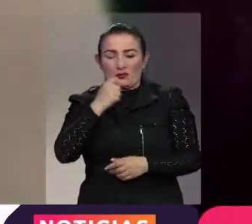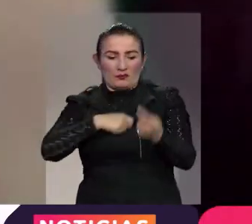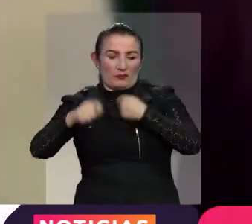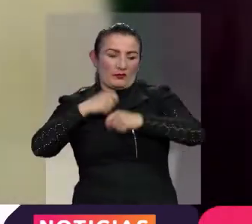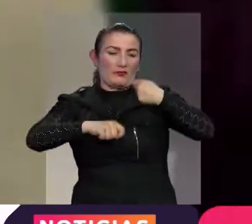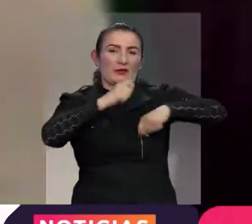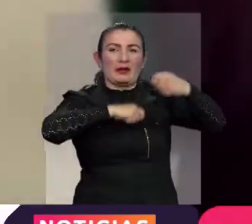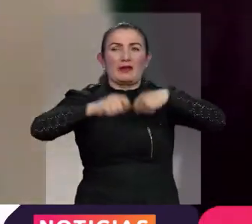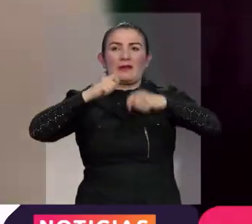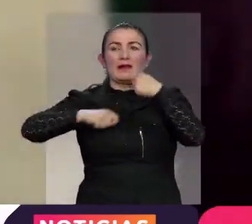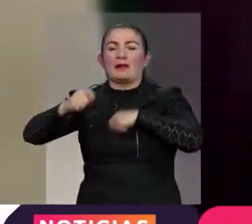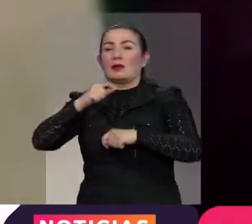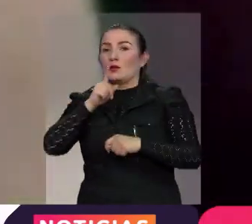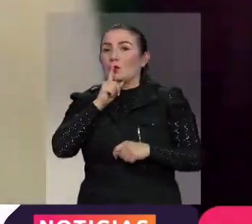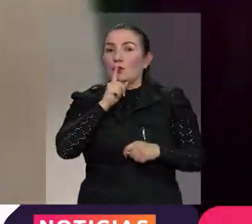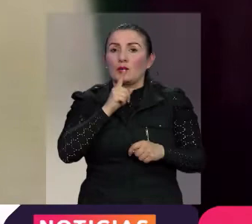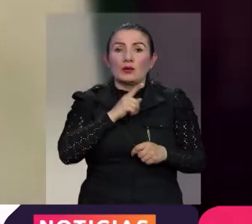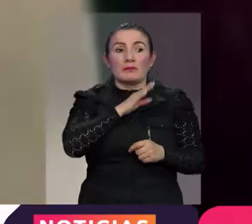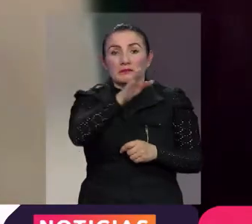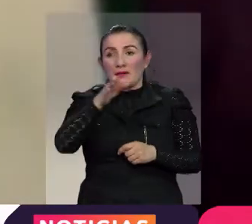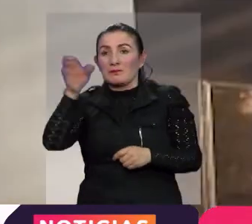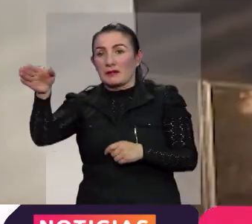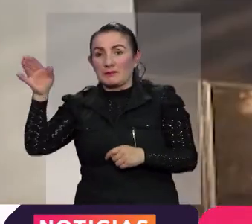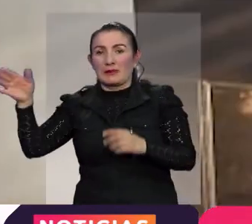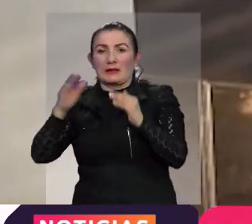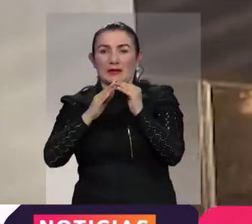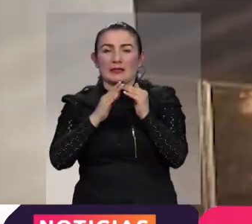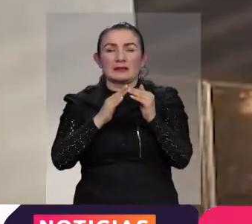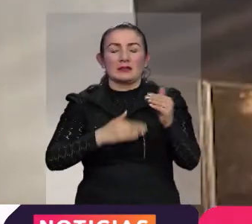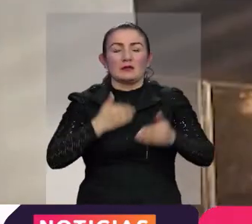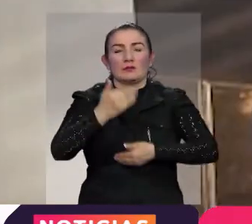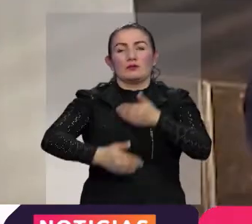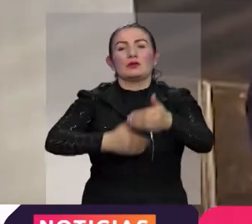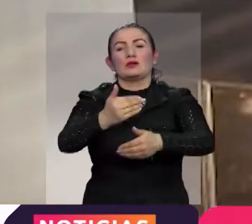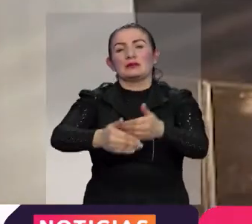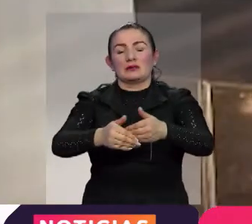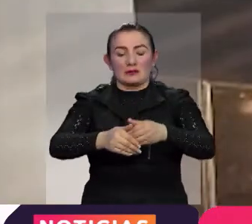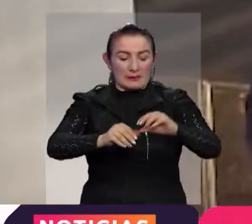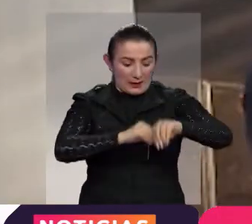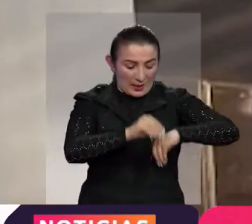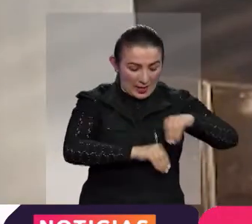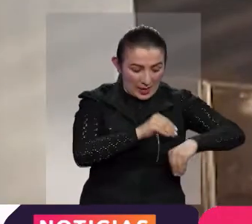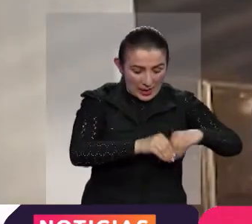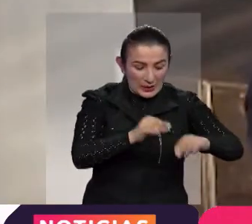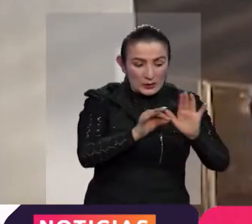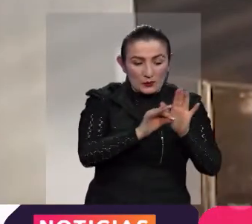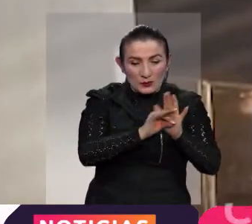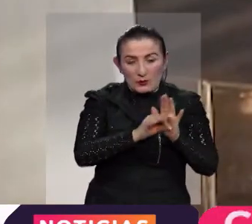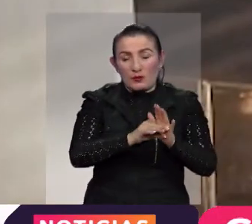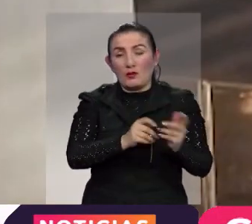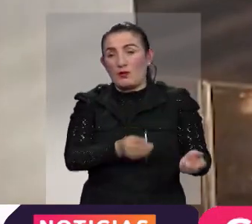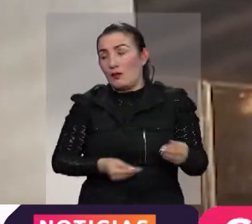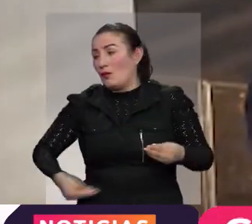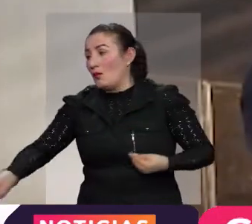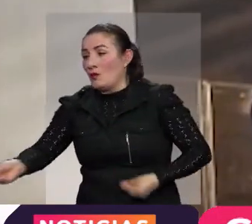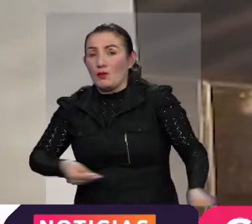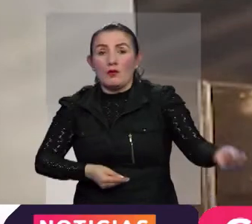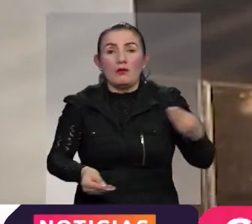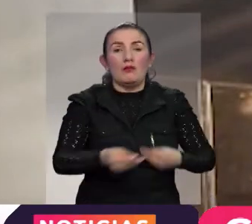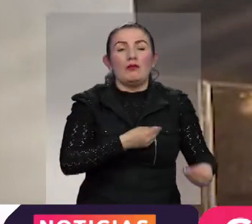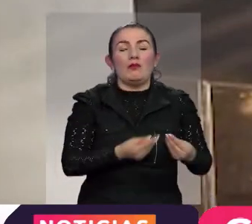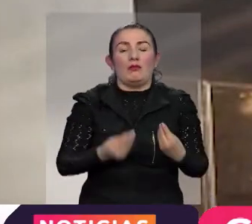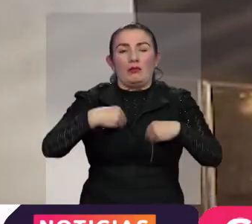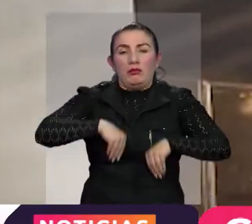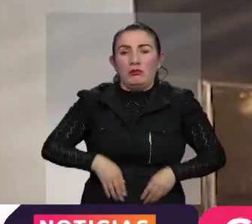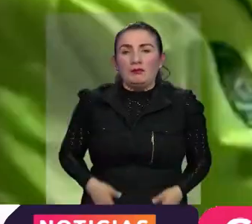de estupefacientes con la modalidad de domicilio. Serán procesados por los delitos de fabricación, tráfico, porte y